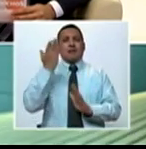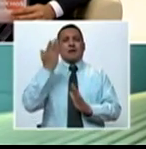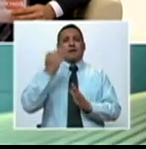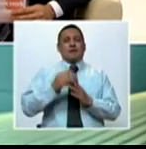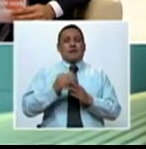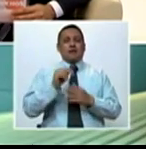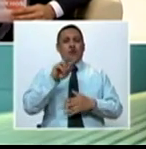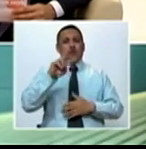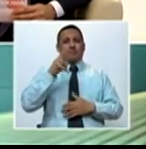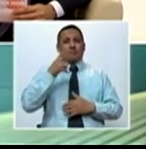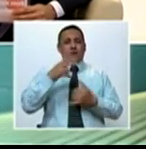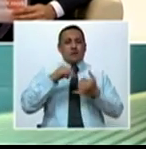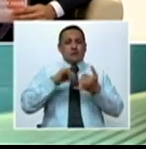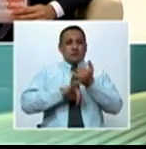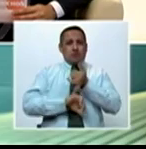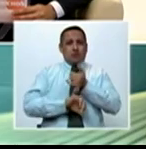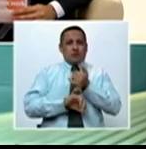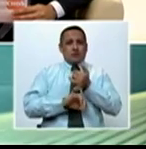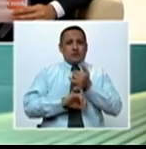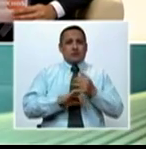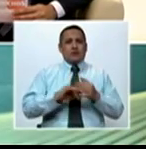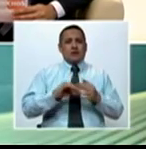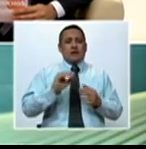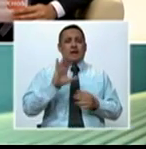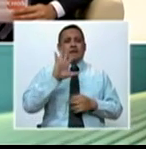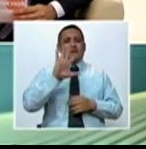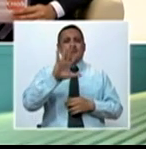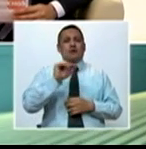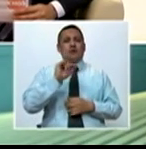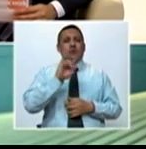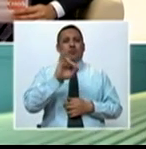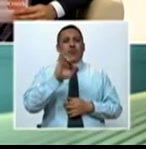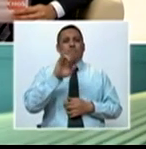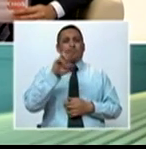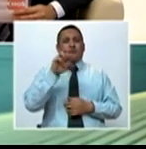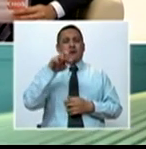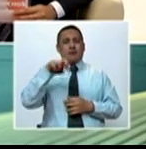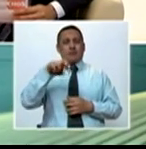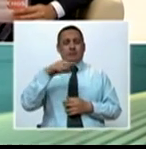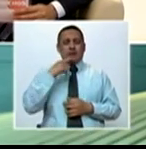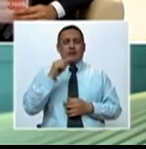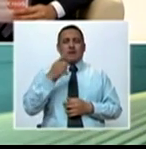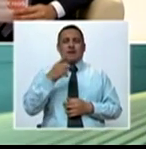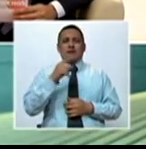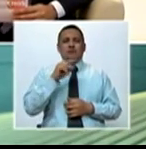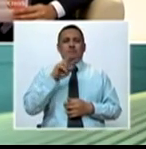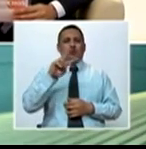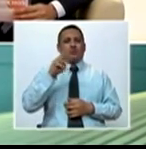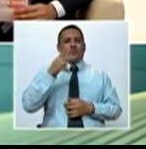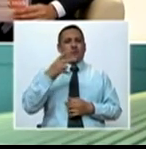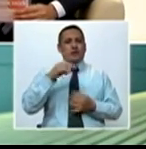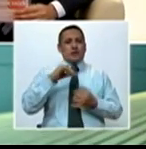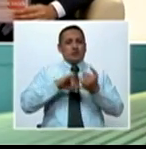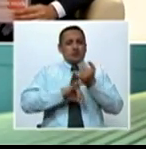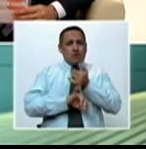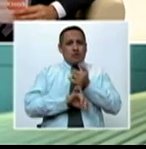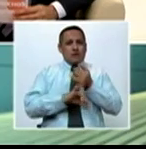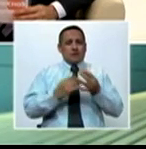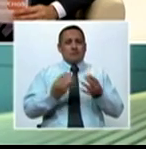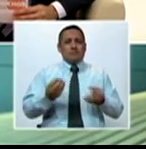5 URP. Pongamos 2.000 soles para que nos